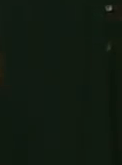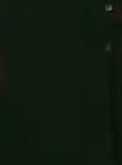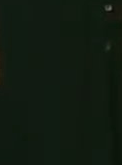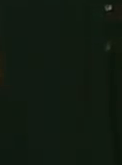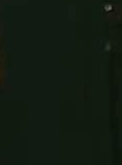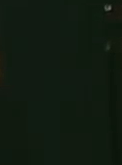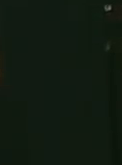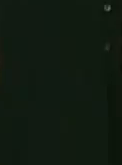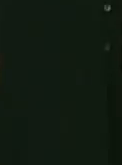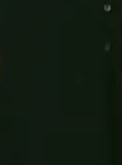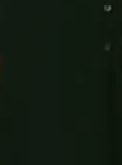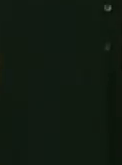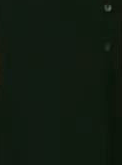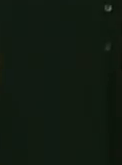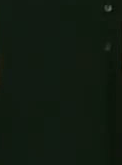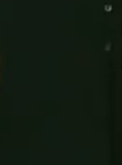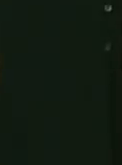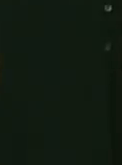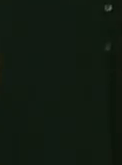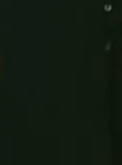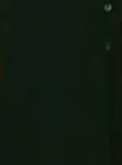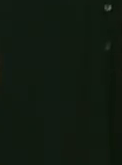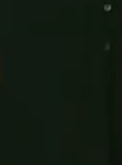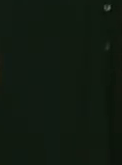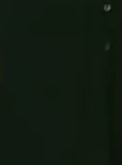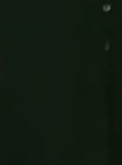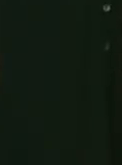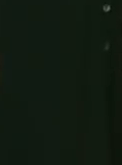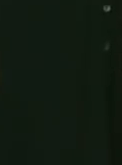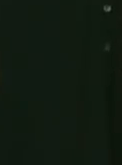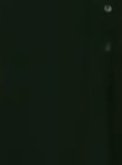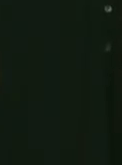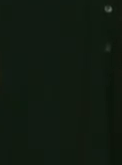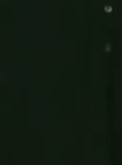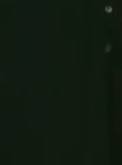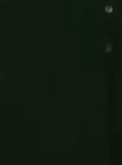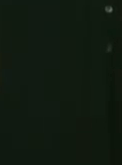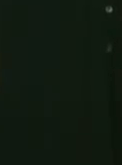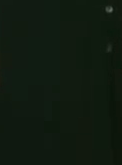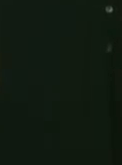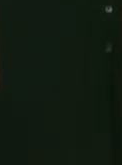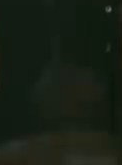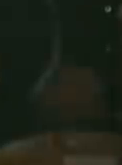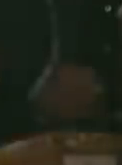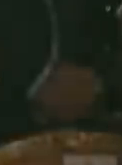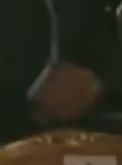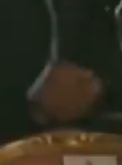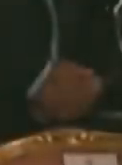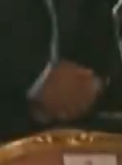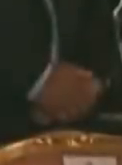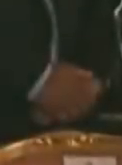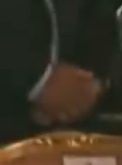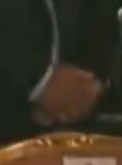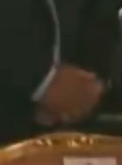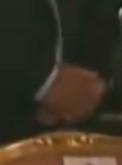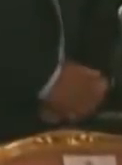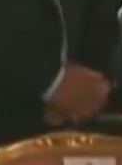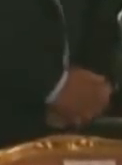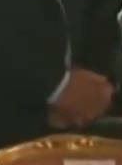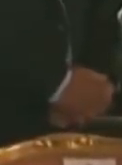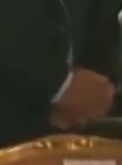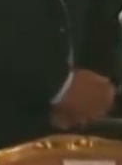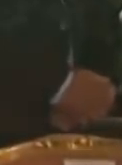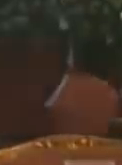Rescatando los mensajes del presidente constitucional Nicolás Maduro publicados ayer en la red social Twitter. Ingreso de la Guardia de Honor.